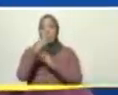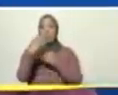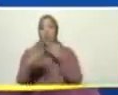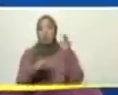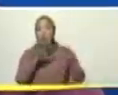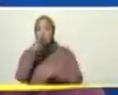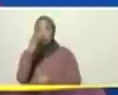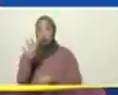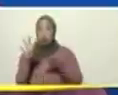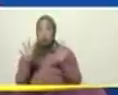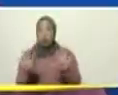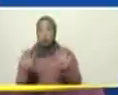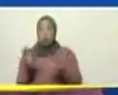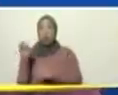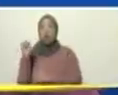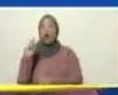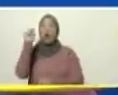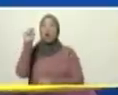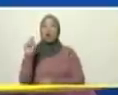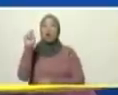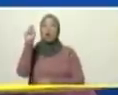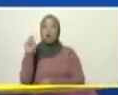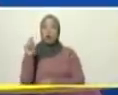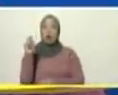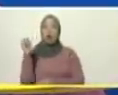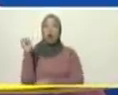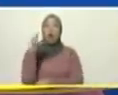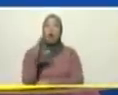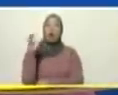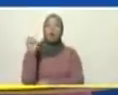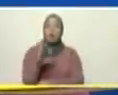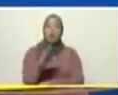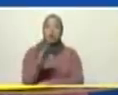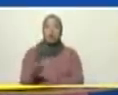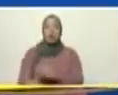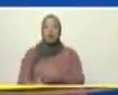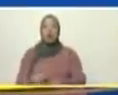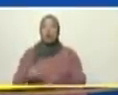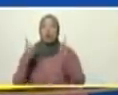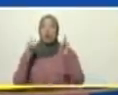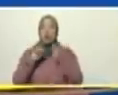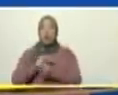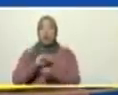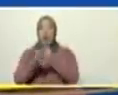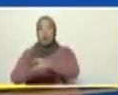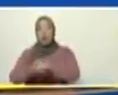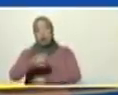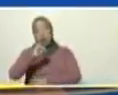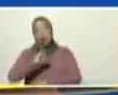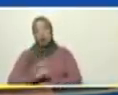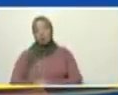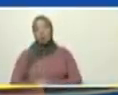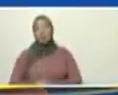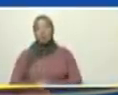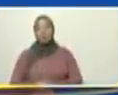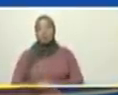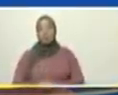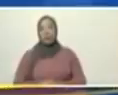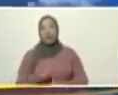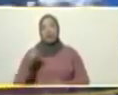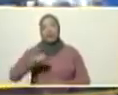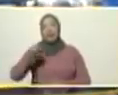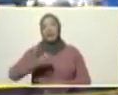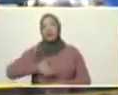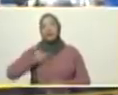¿no?, concejales en el Consejo Municipal, lo que nos ha permitido hacer todos los cambios que hemos hecho. Se puede. Excelente,